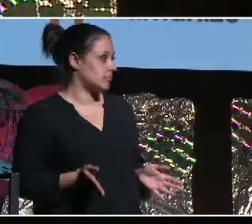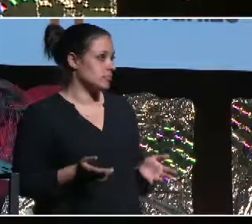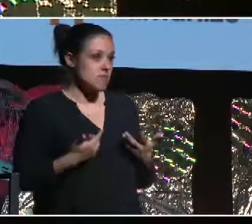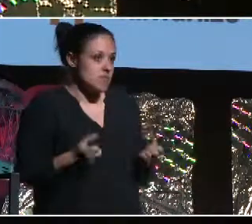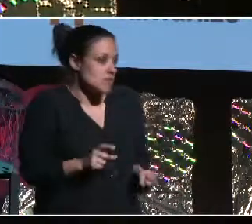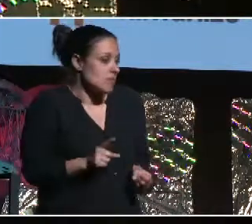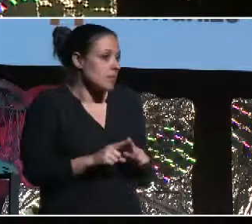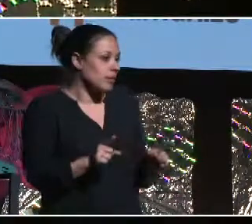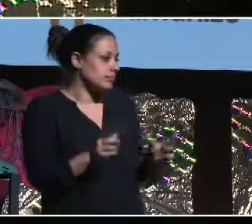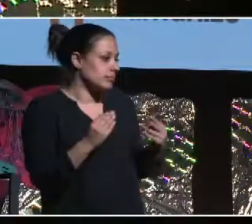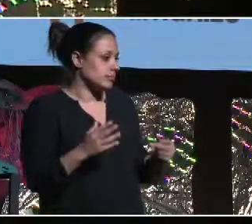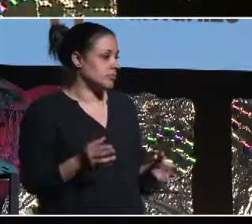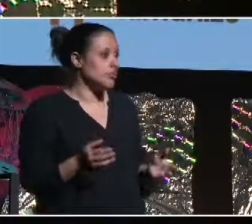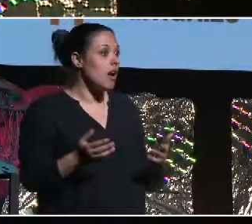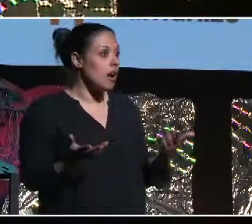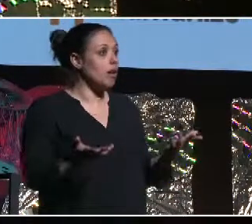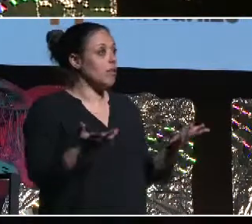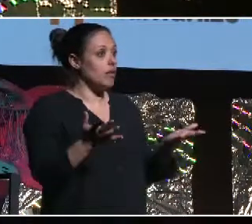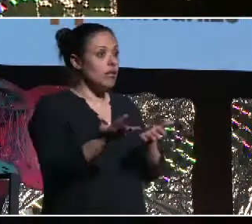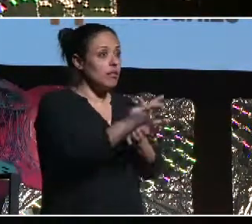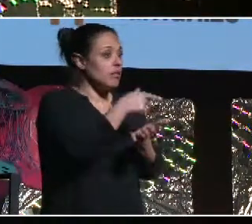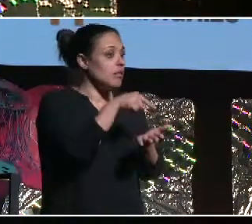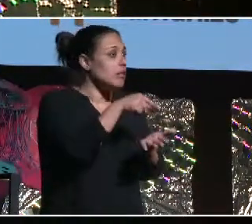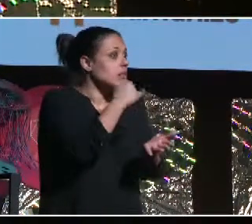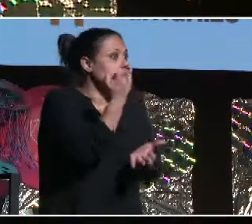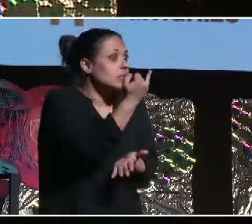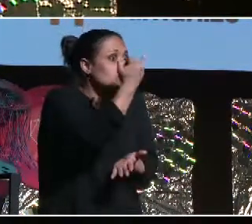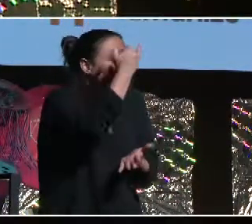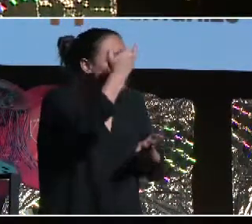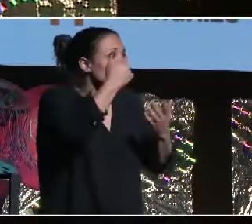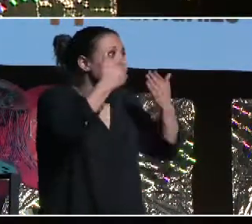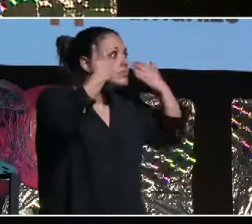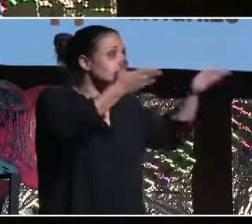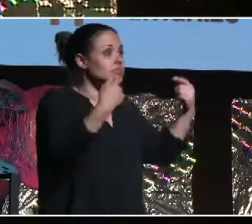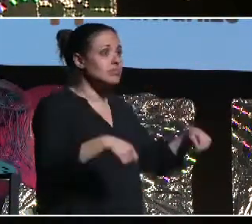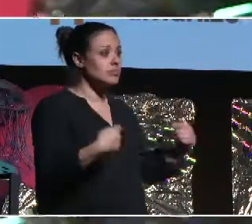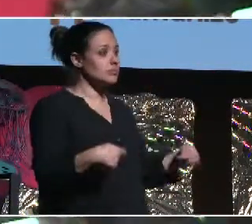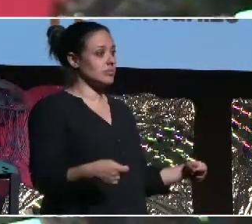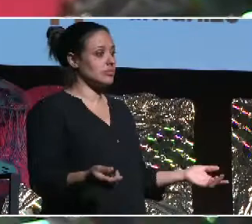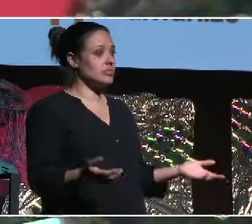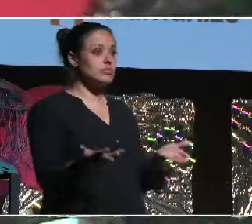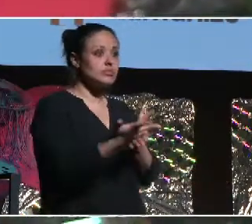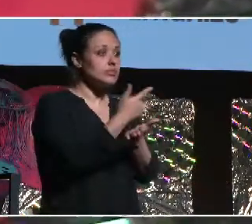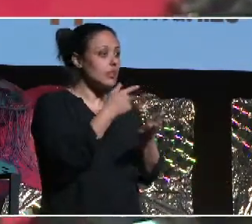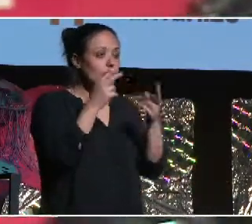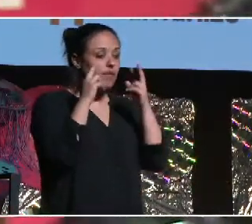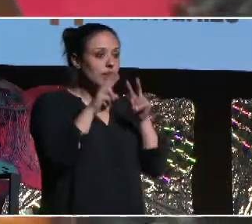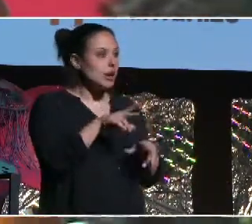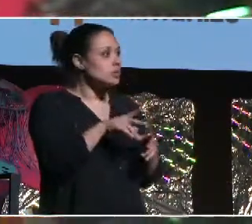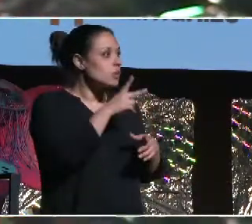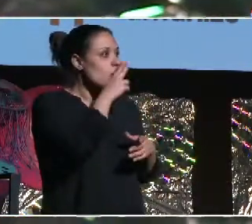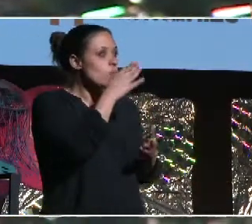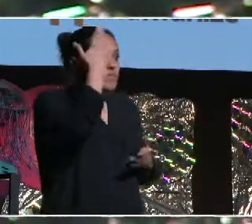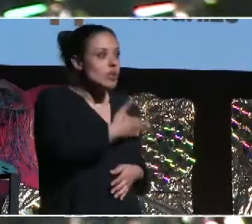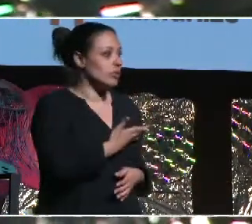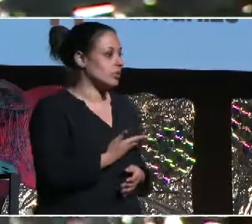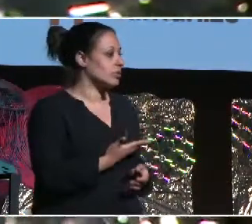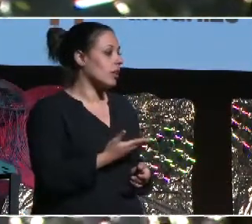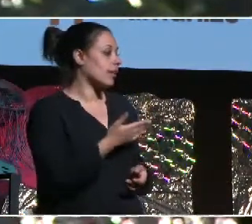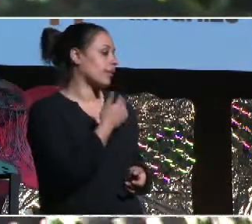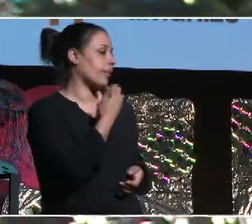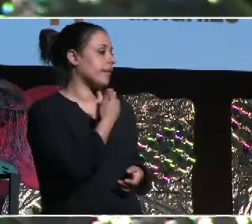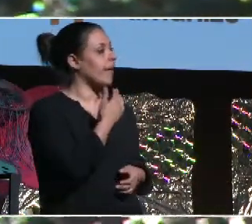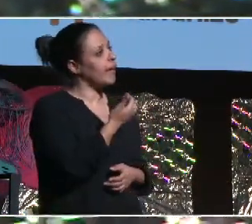este por todos lados. Y otra cosa importante cuando trabajamos con datos es el tema de visualizarlo, porque no es lo mismo que yo les diga,